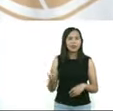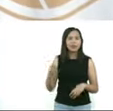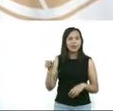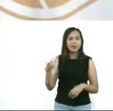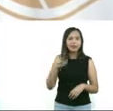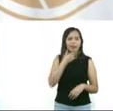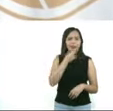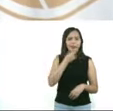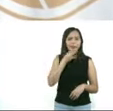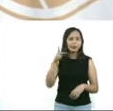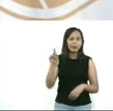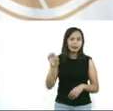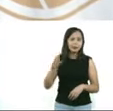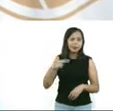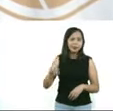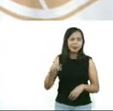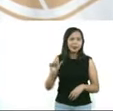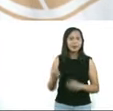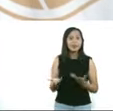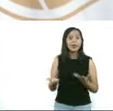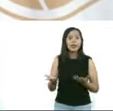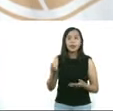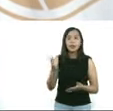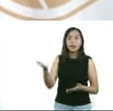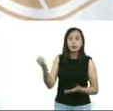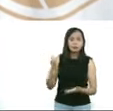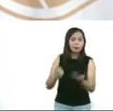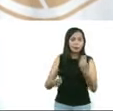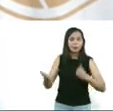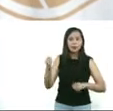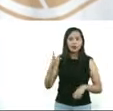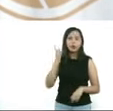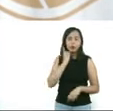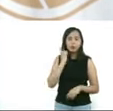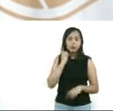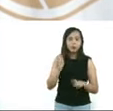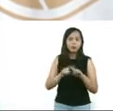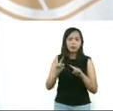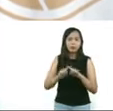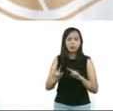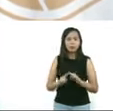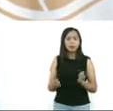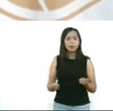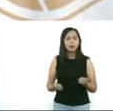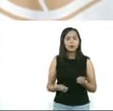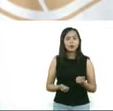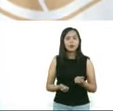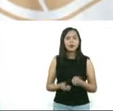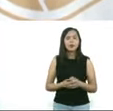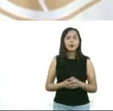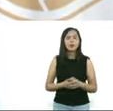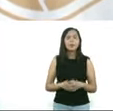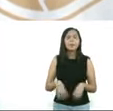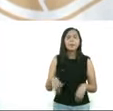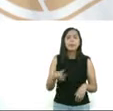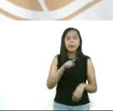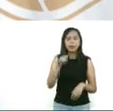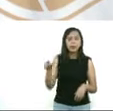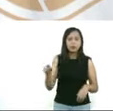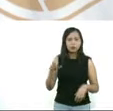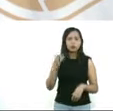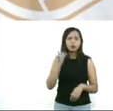Entonces, el llamado a los diputados, diputadas, a los senadores, senadoras, es que respondan al pueblo de México,